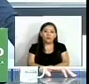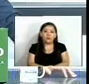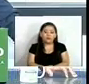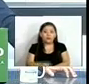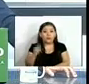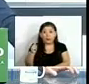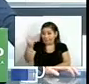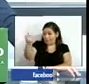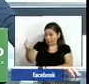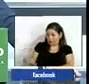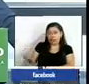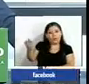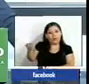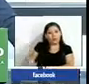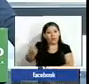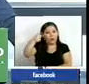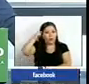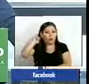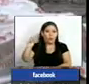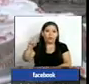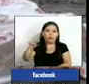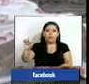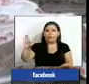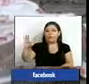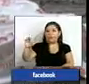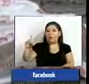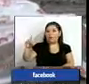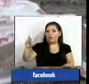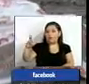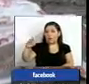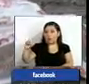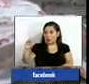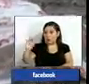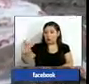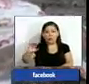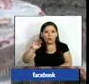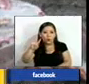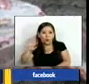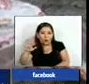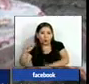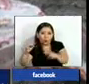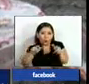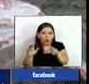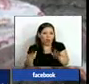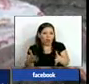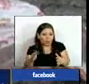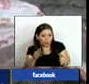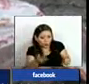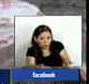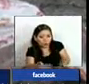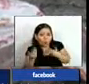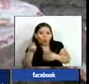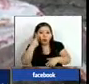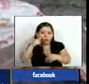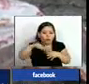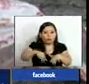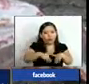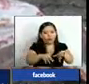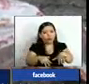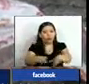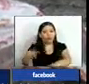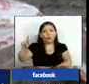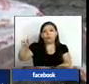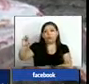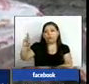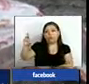El cadáver de un hombre identificado como Federico Luna Martínez, de 45 años, fue recuperado por las autoridades en el río Torola de